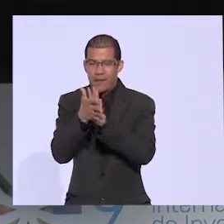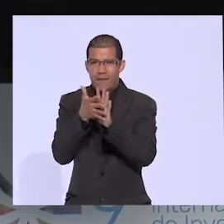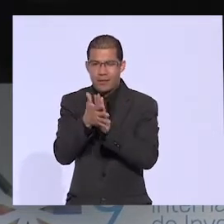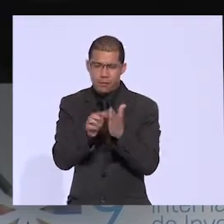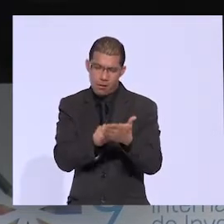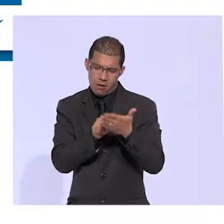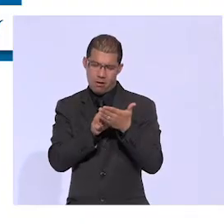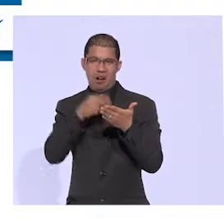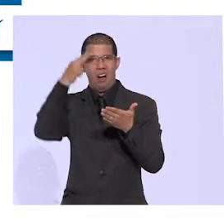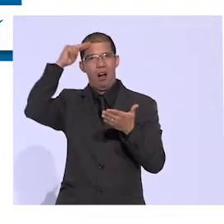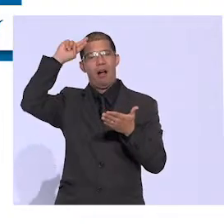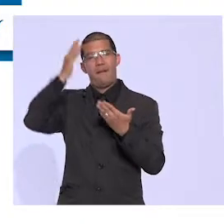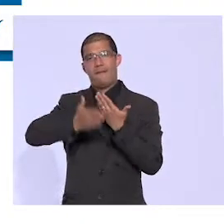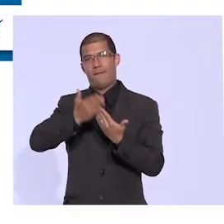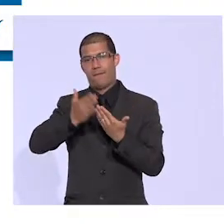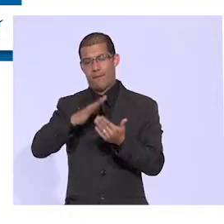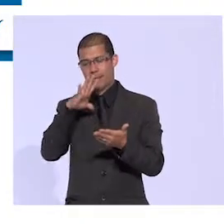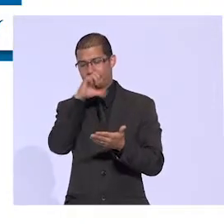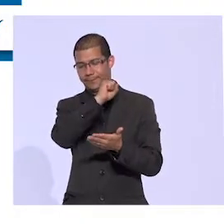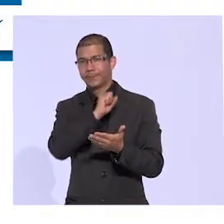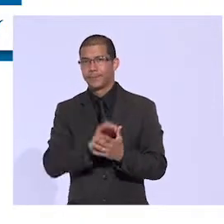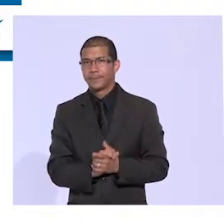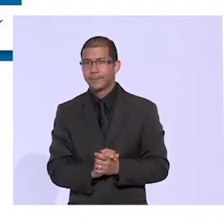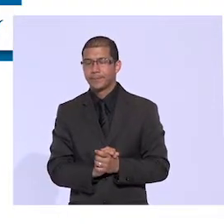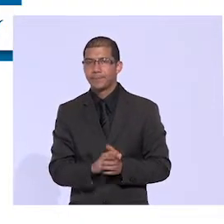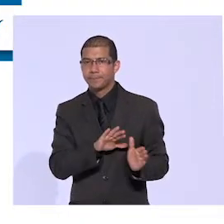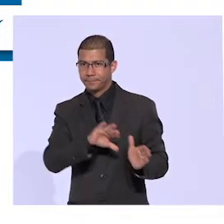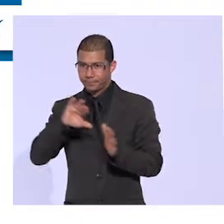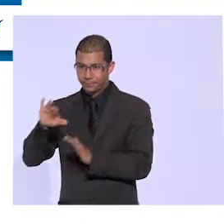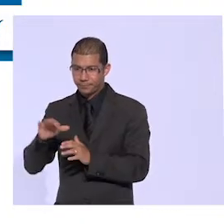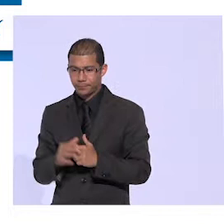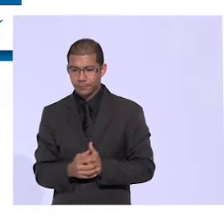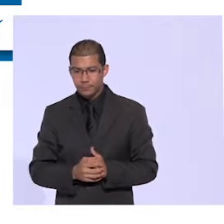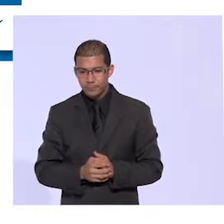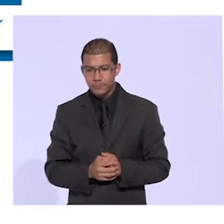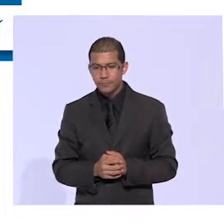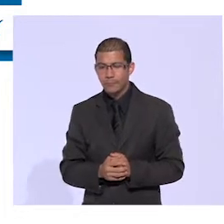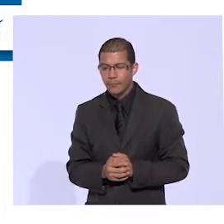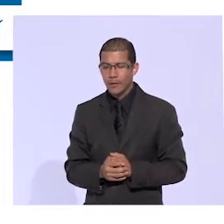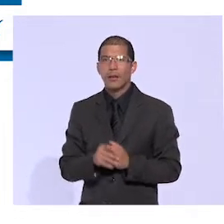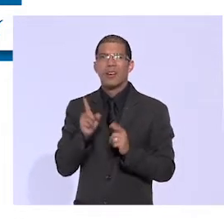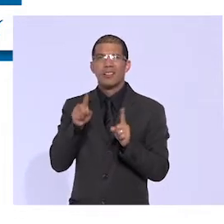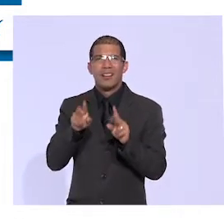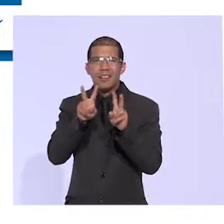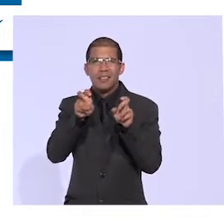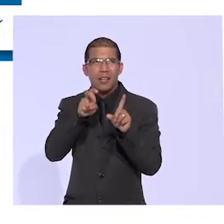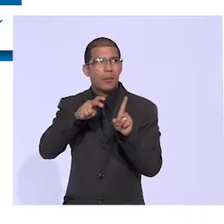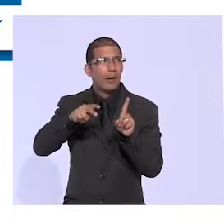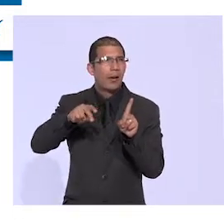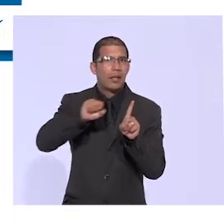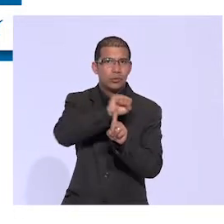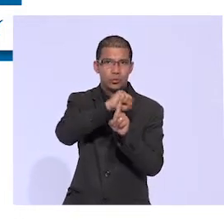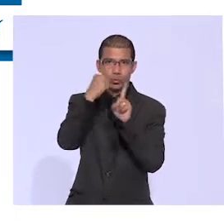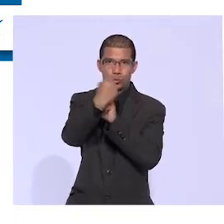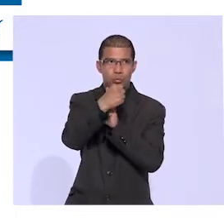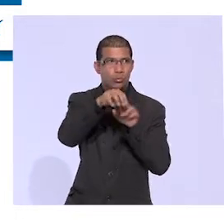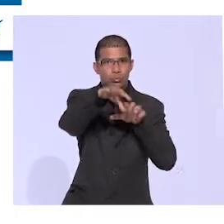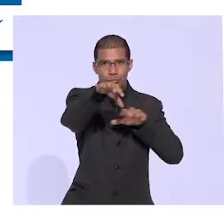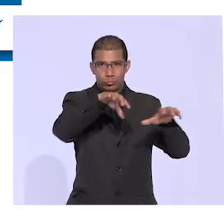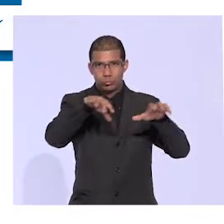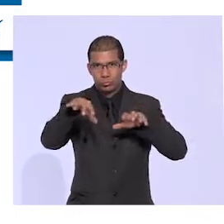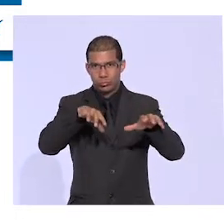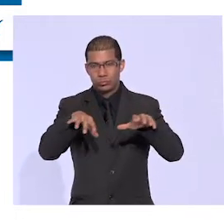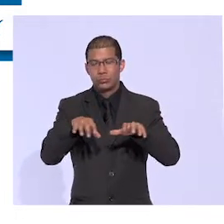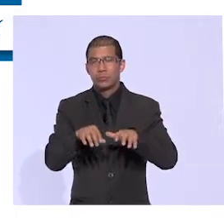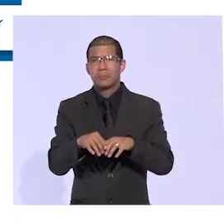interpretar. Bien, perfil sociodemográfico. Esto no os estoy diciendo nada nuevo. Hay más mujeres que